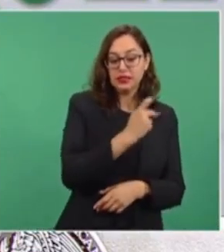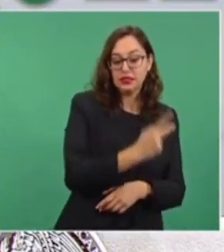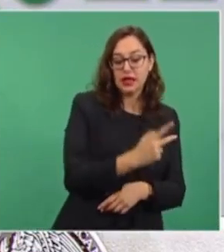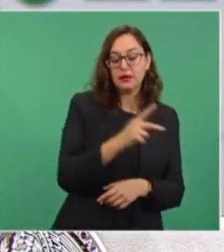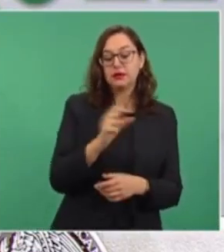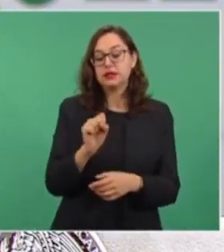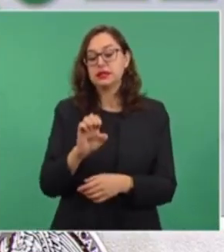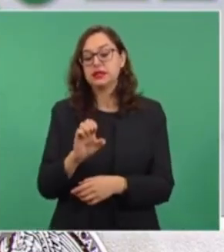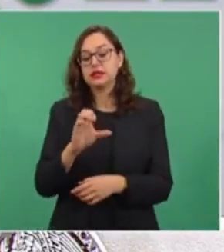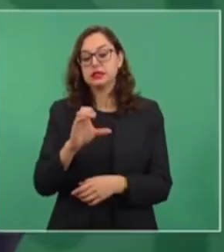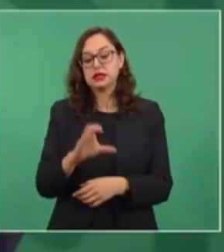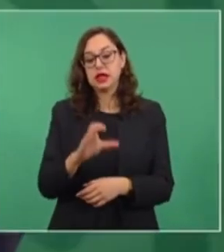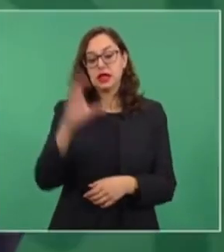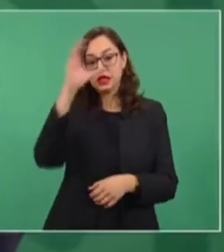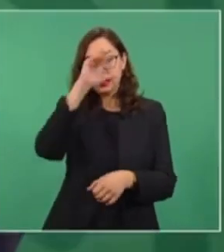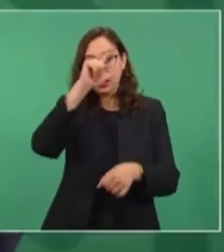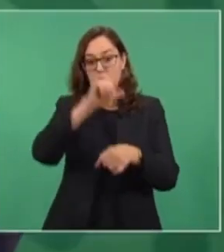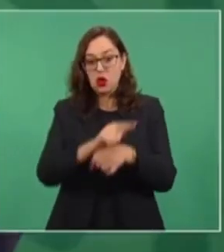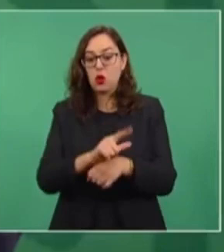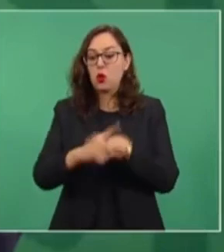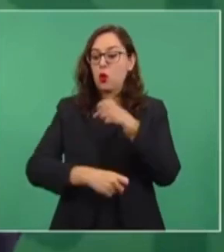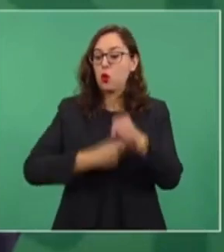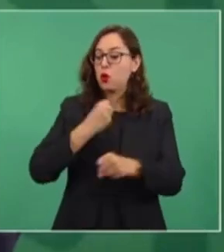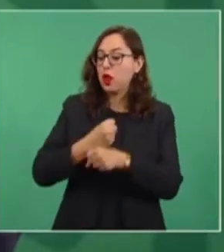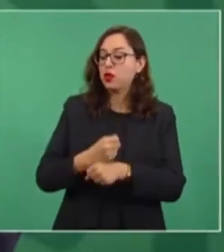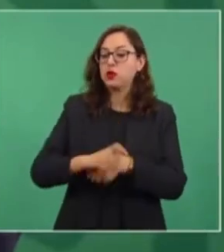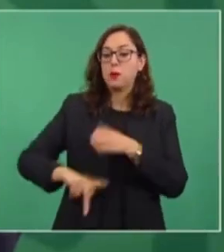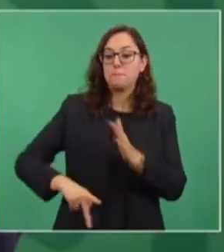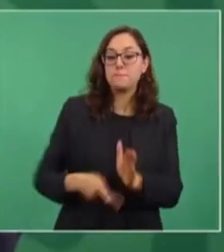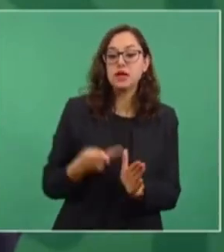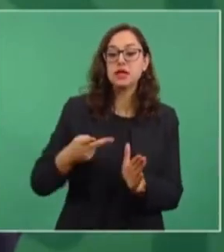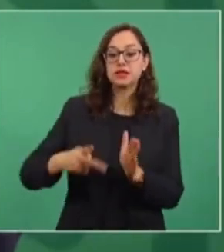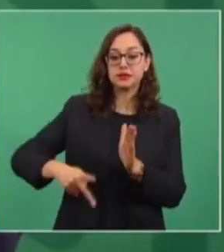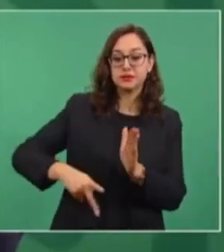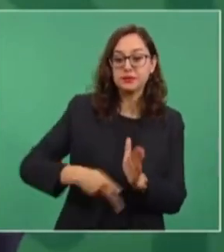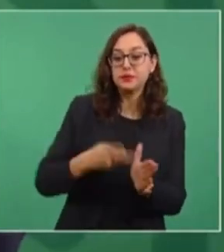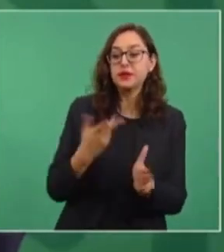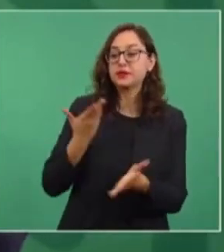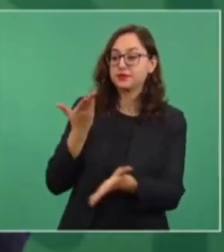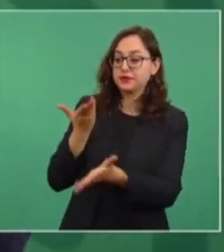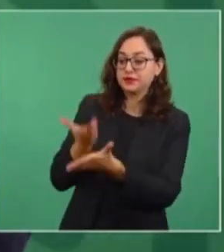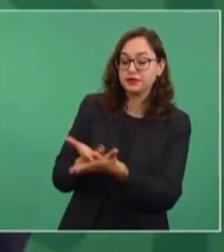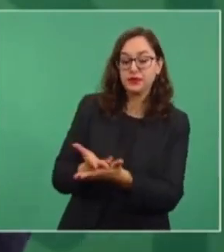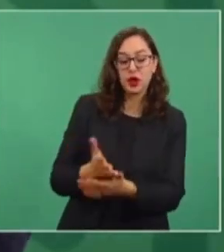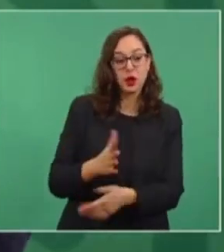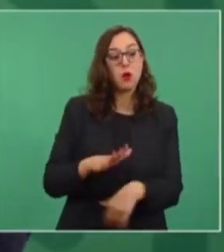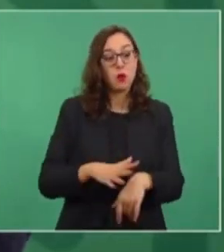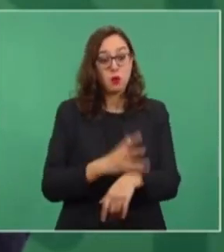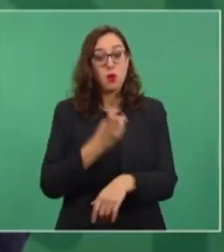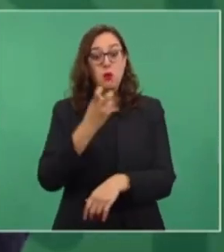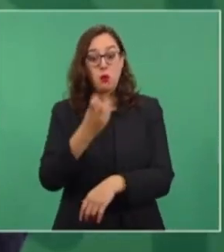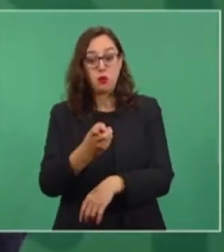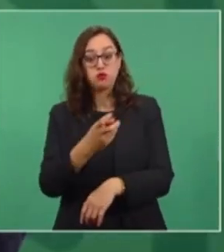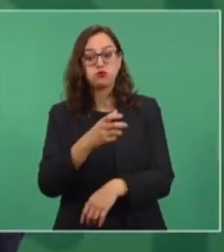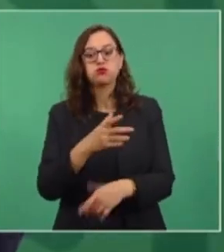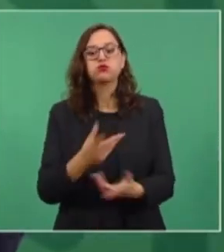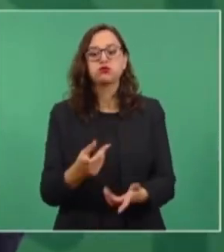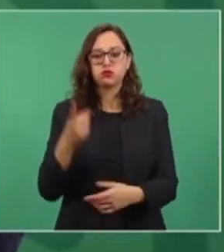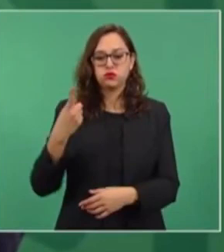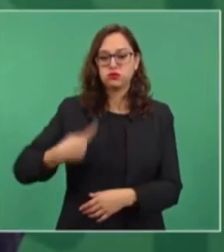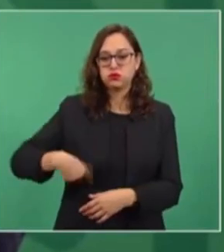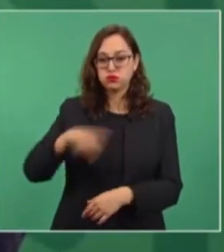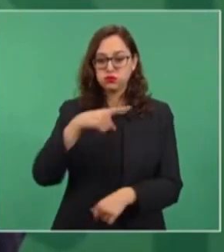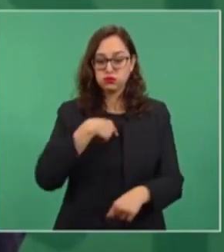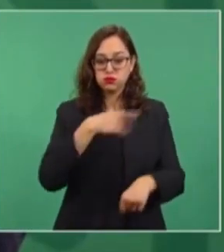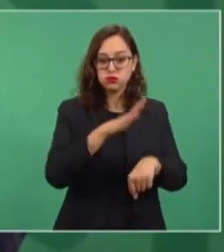Cultura se convoca anualmente, y que con ese sentido y con su permiso, señor presidente, hacemos un